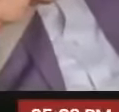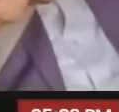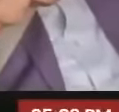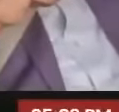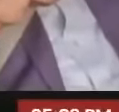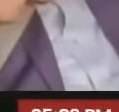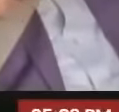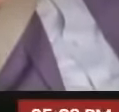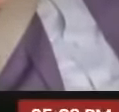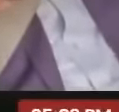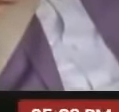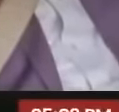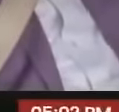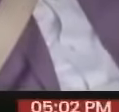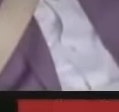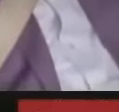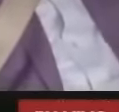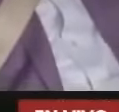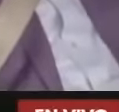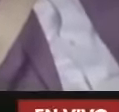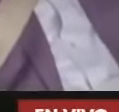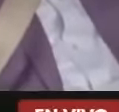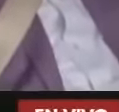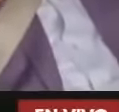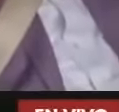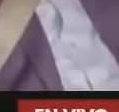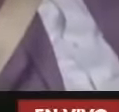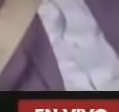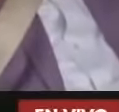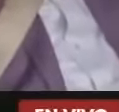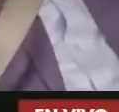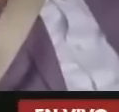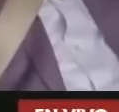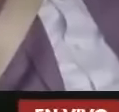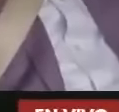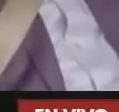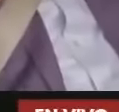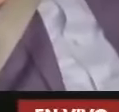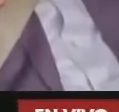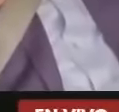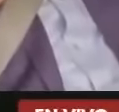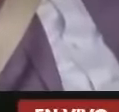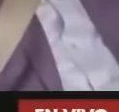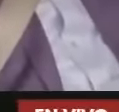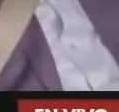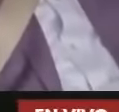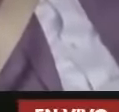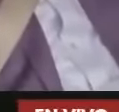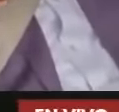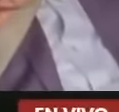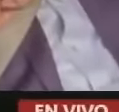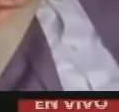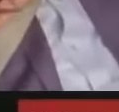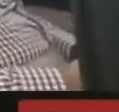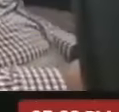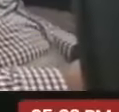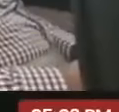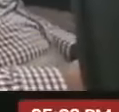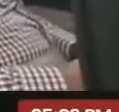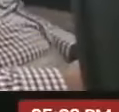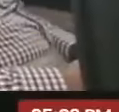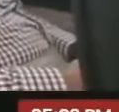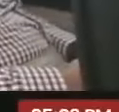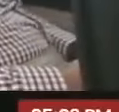en los detalles, muy bueno. Y me hicieron una crítica correcta. Mira, Maduro, Silita, no se pusieron